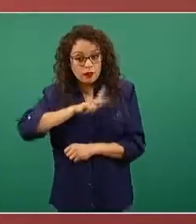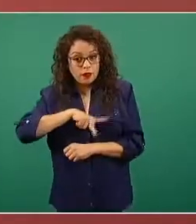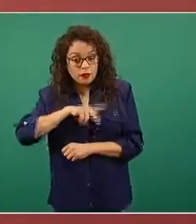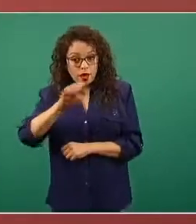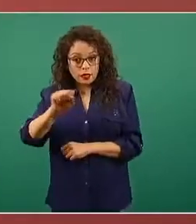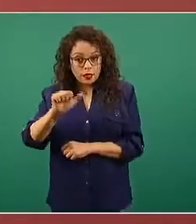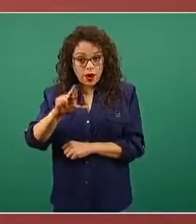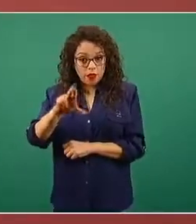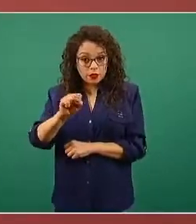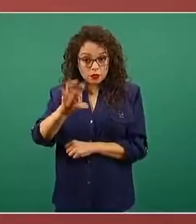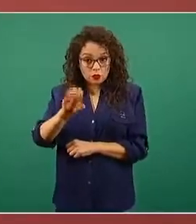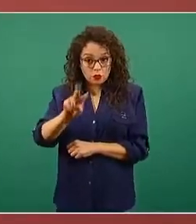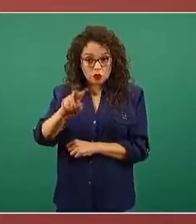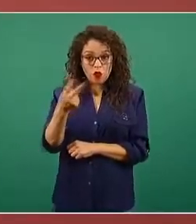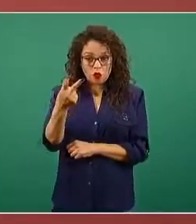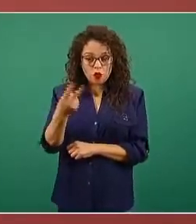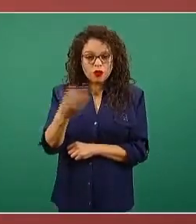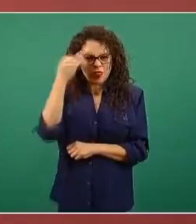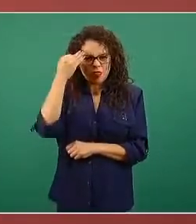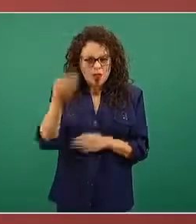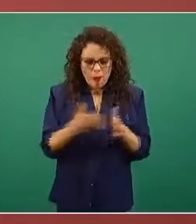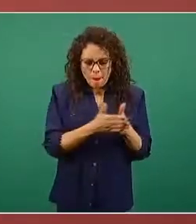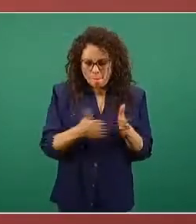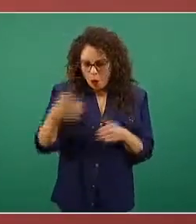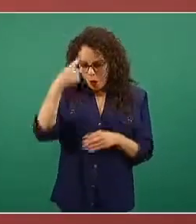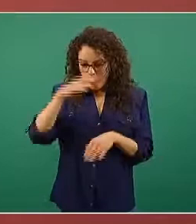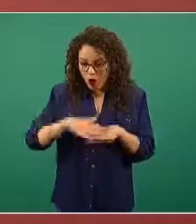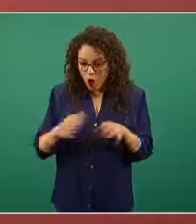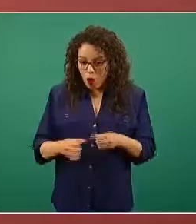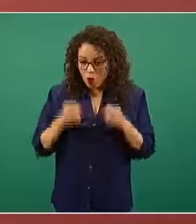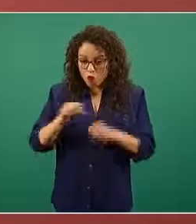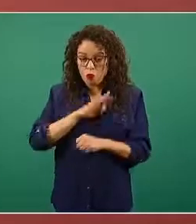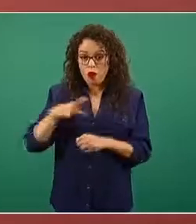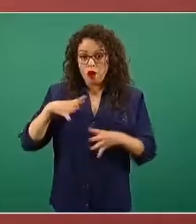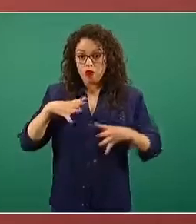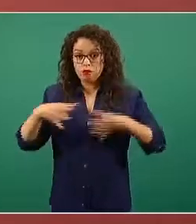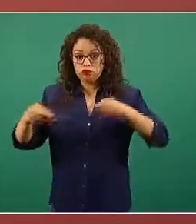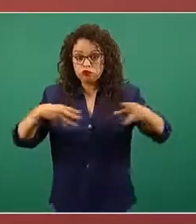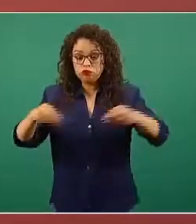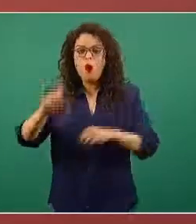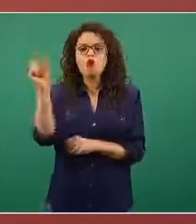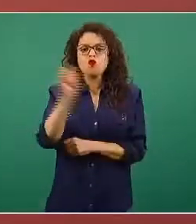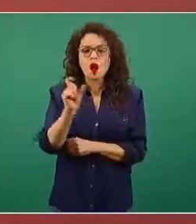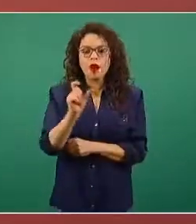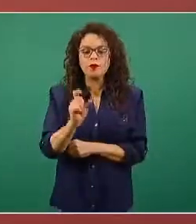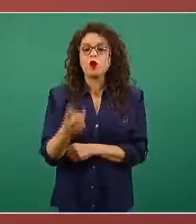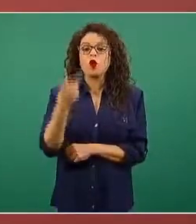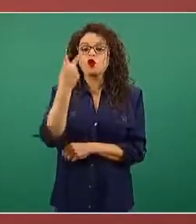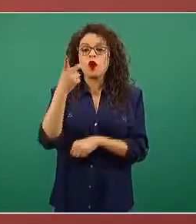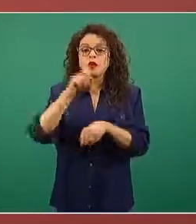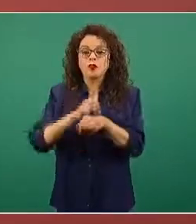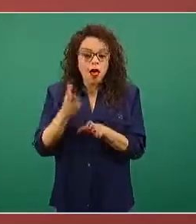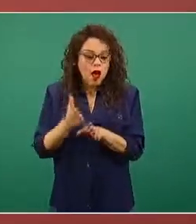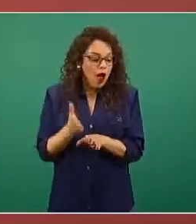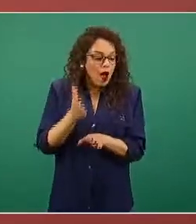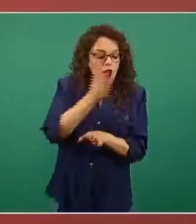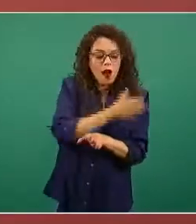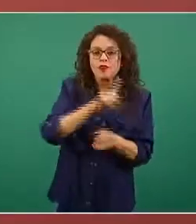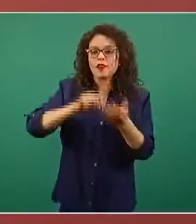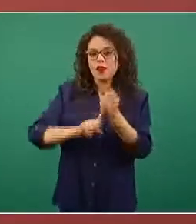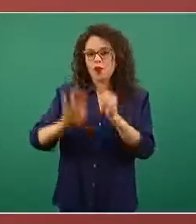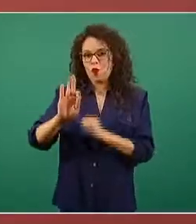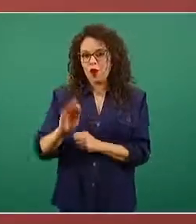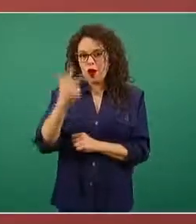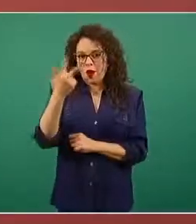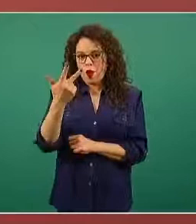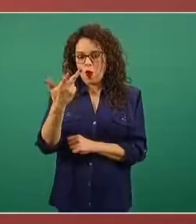el periodo de contagiosidad se considera que empieza 2 días antes, 48 horas antes del inicio de